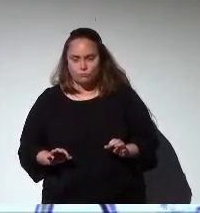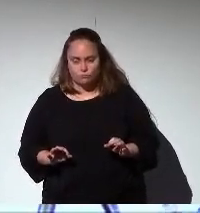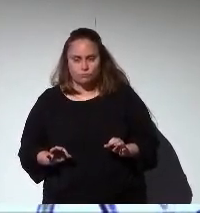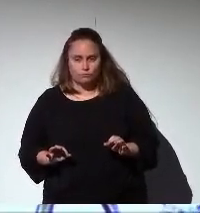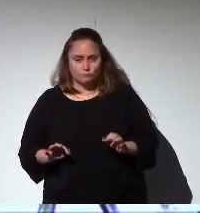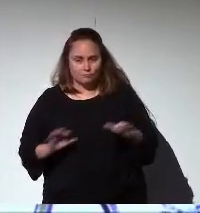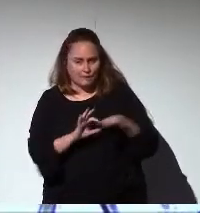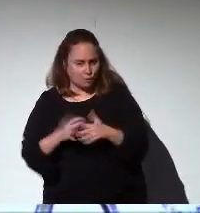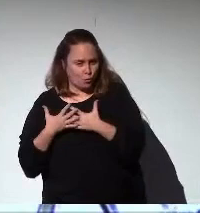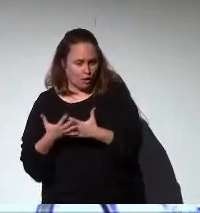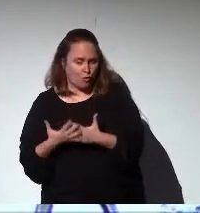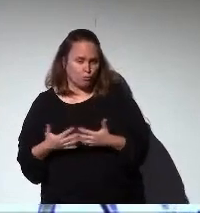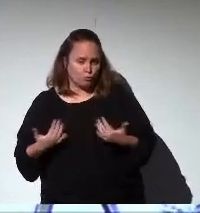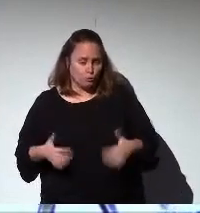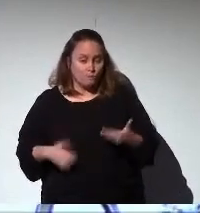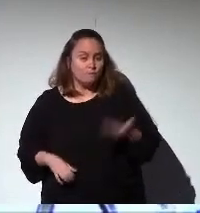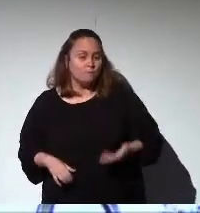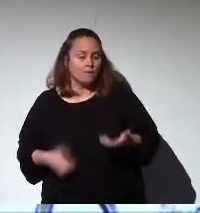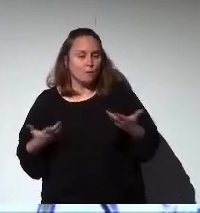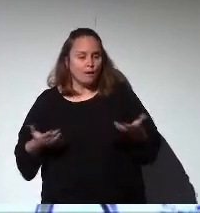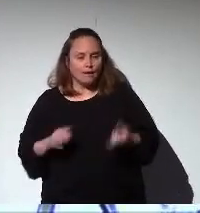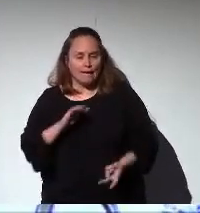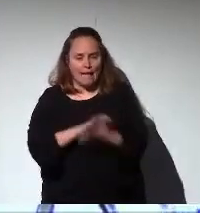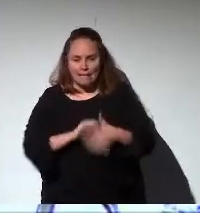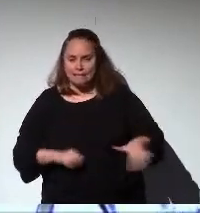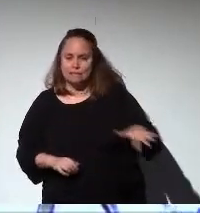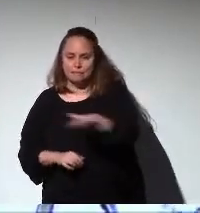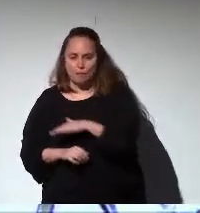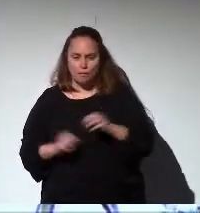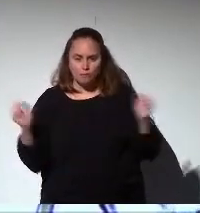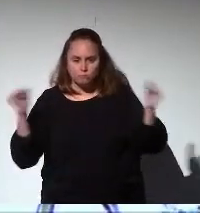el voluntariado, sin duda son los espacios de diálogo y de acción.